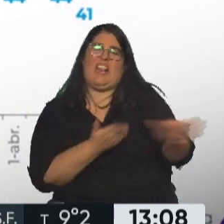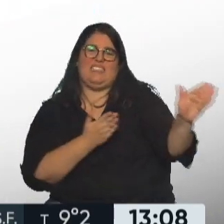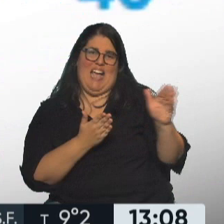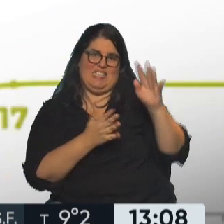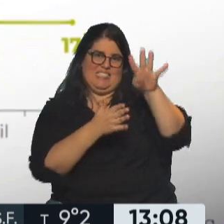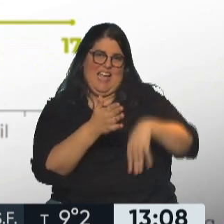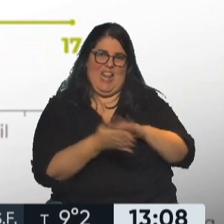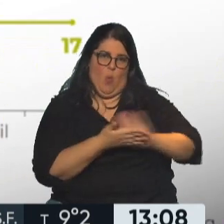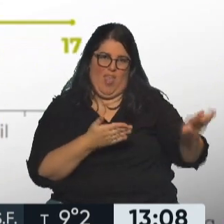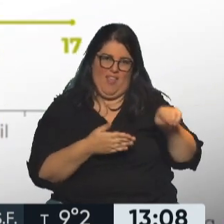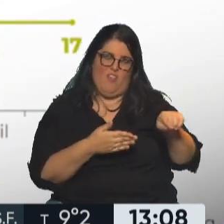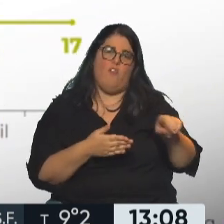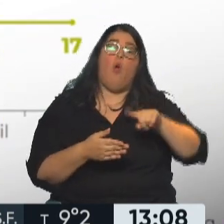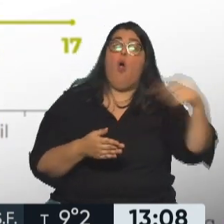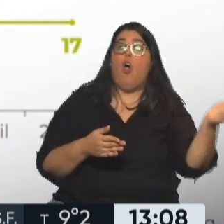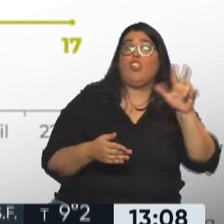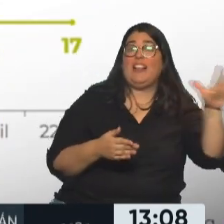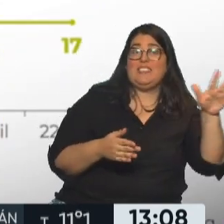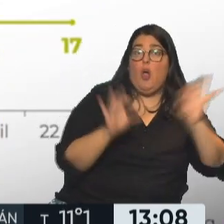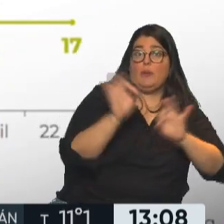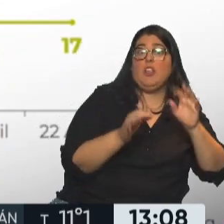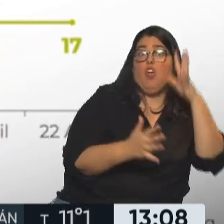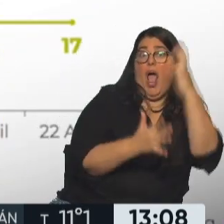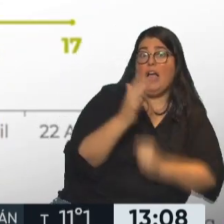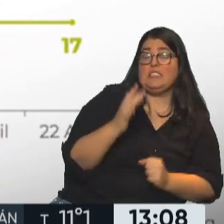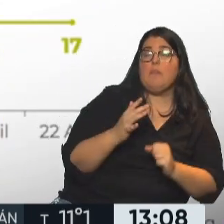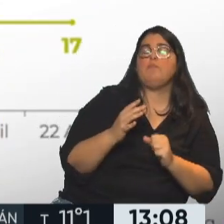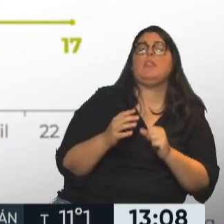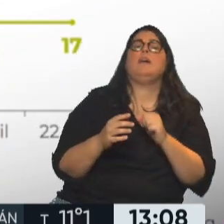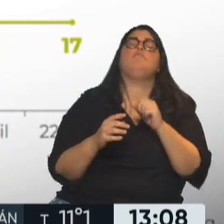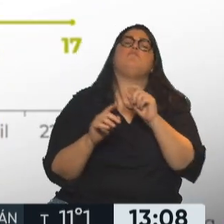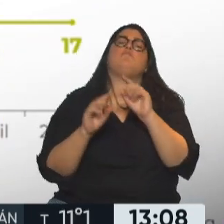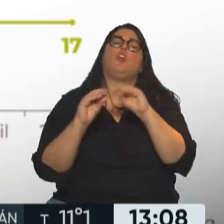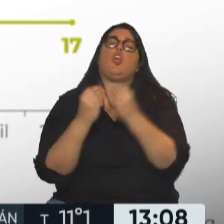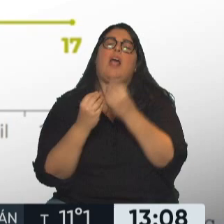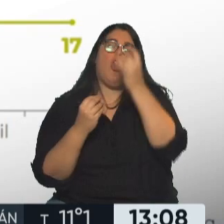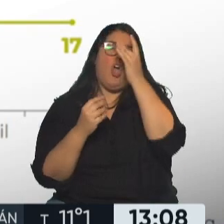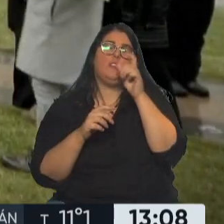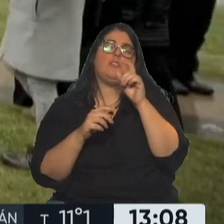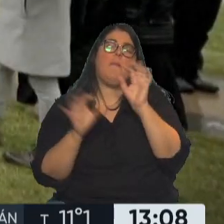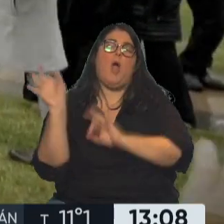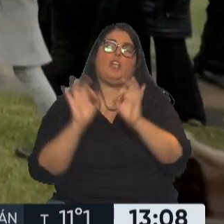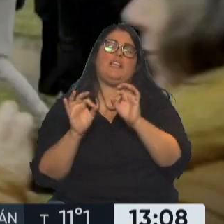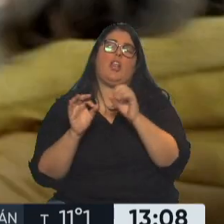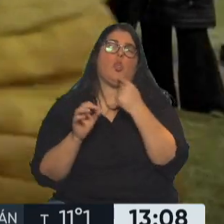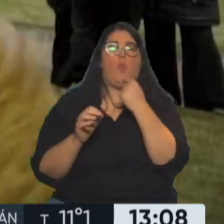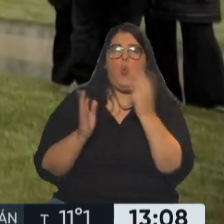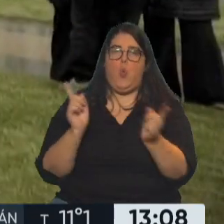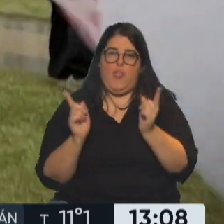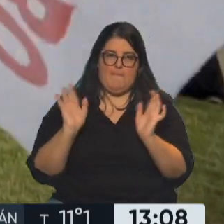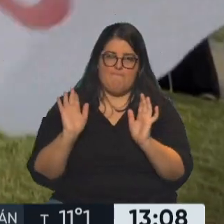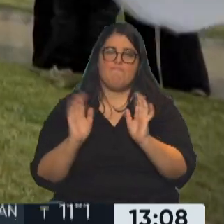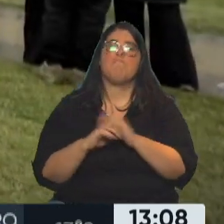que un 35% la aprueba, en tanto que el número de indecisos alcanza al 12%. Otro